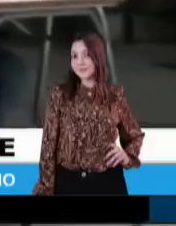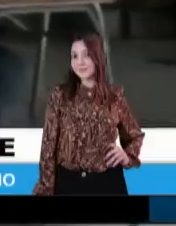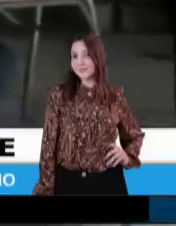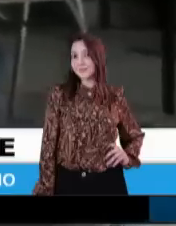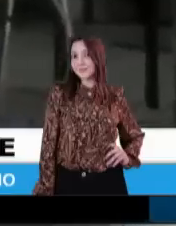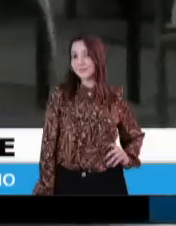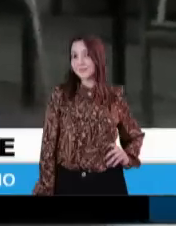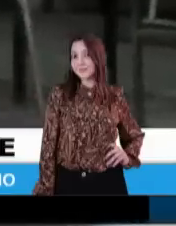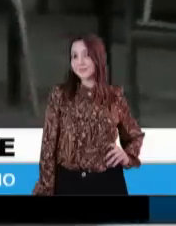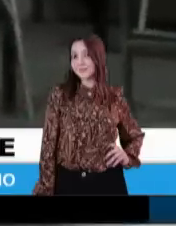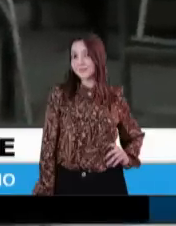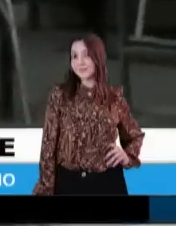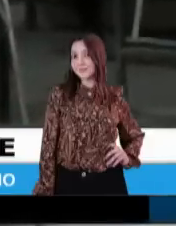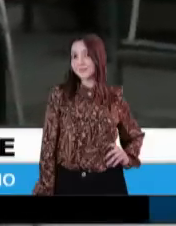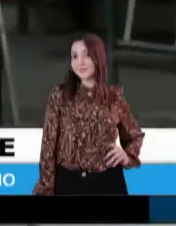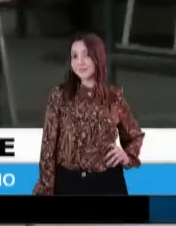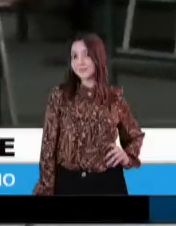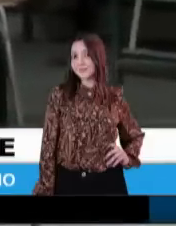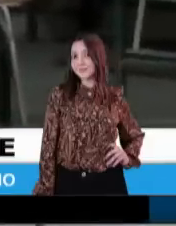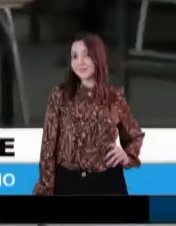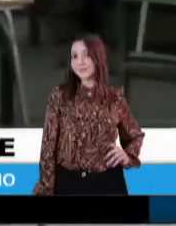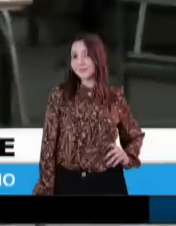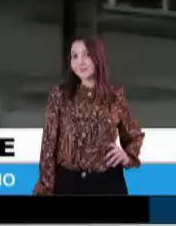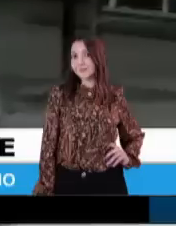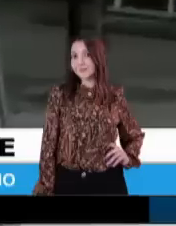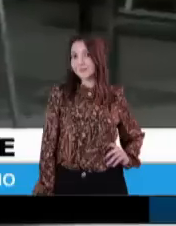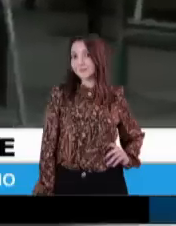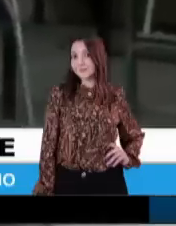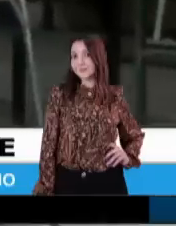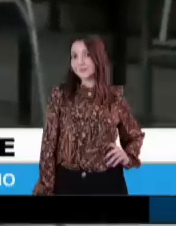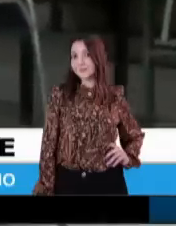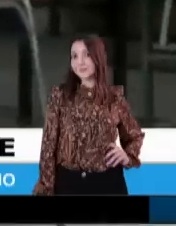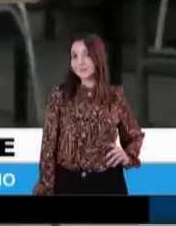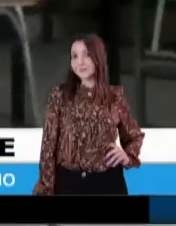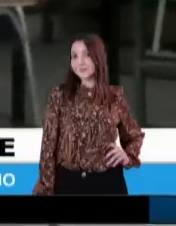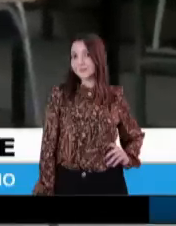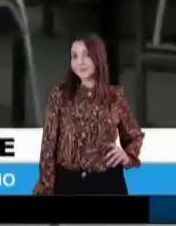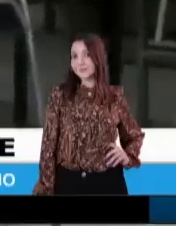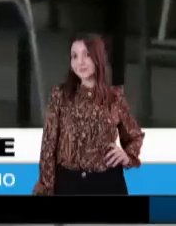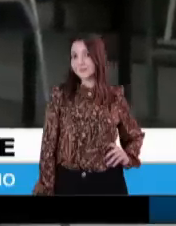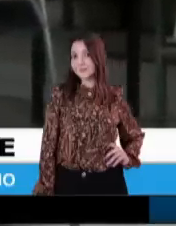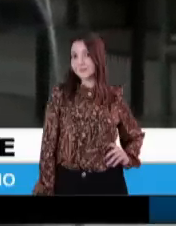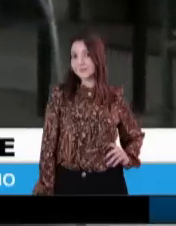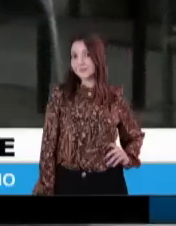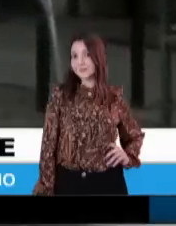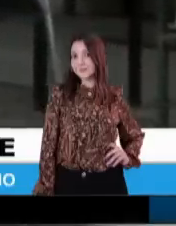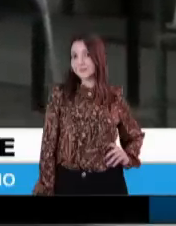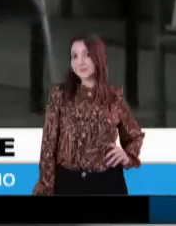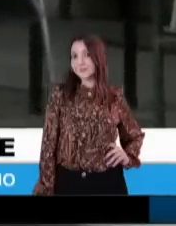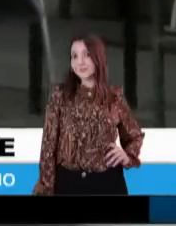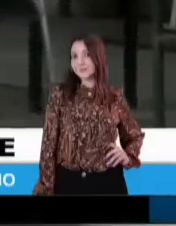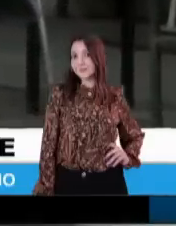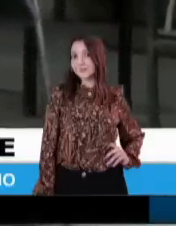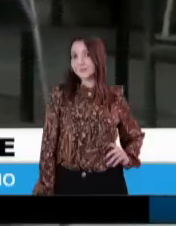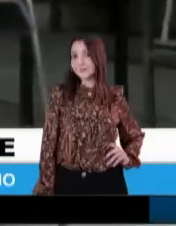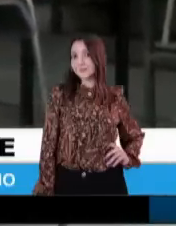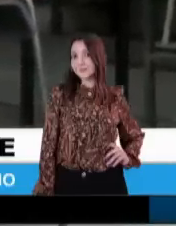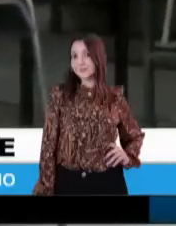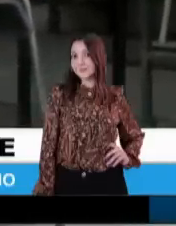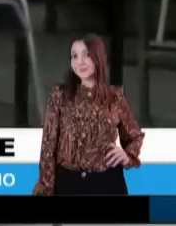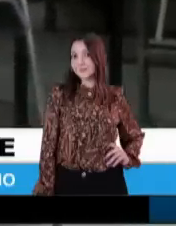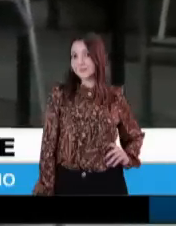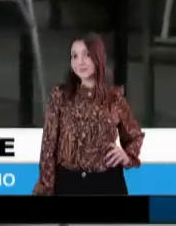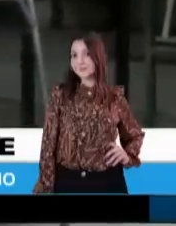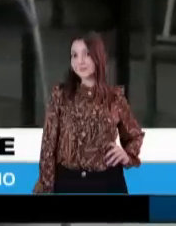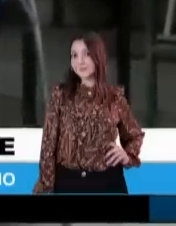ex Concertación. Estamos hablando de Andrés Velasco, Ricardo Brodsky, Óscar Landerreche, que finalmente